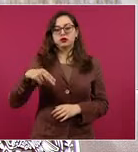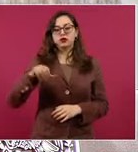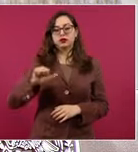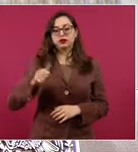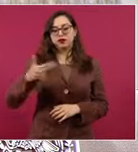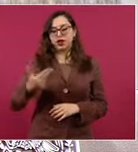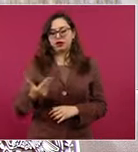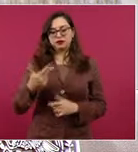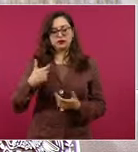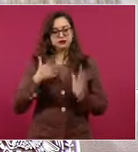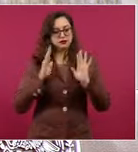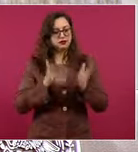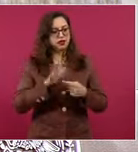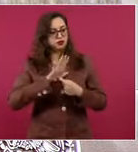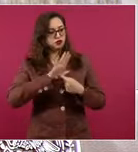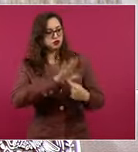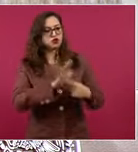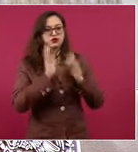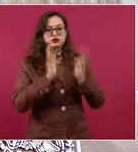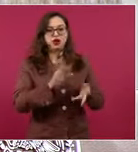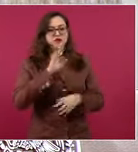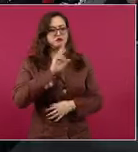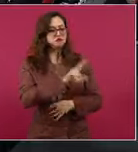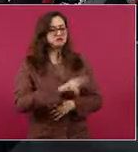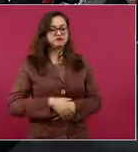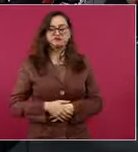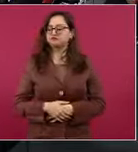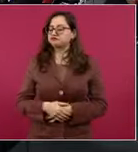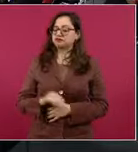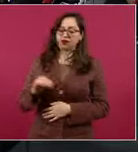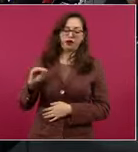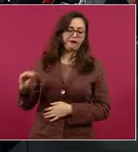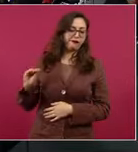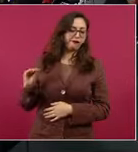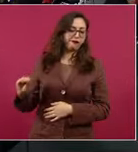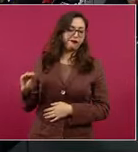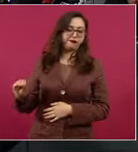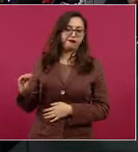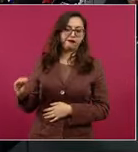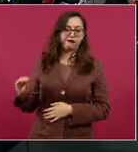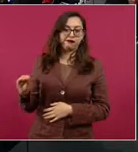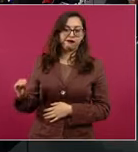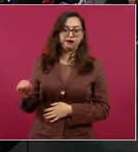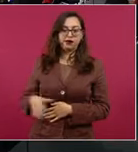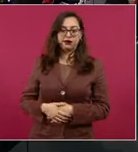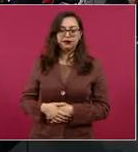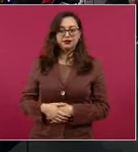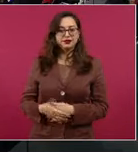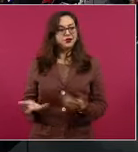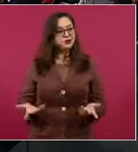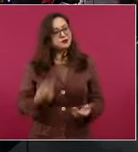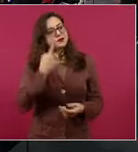les está respondiendo que están mintiendo.